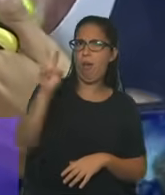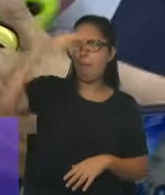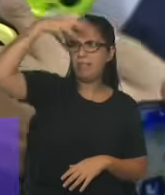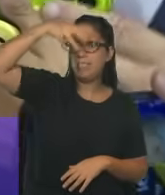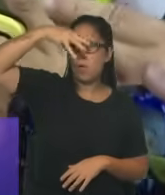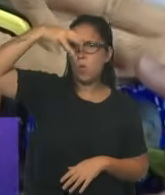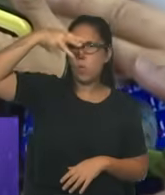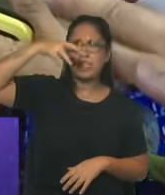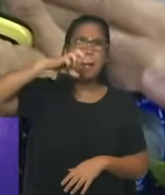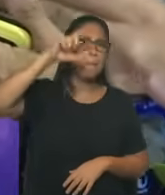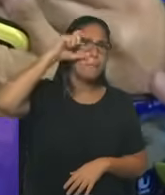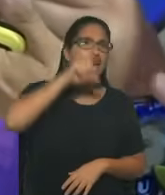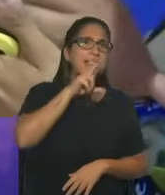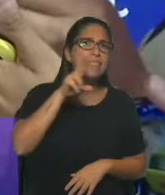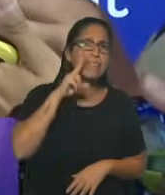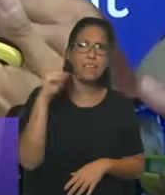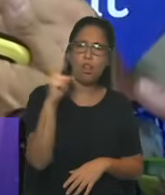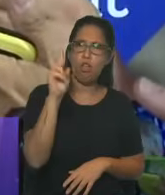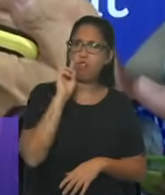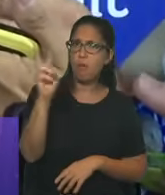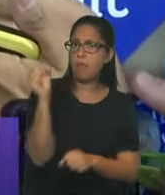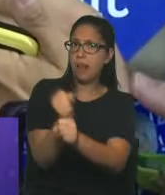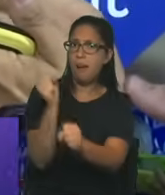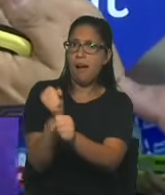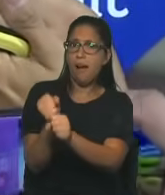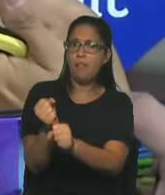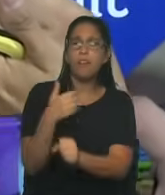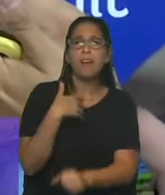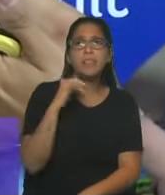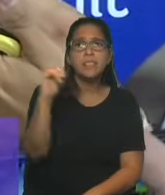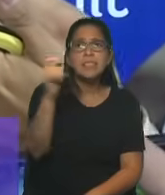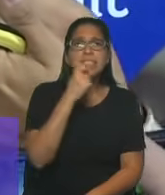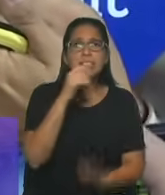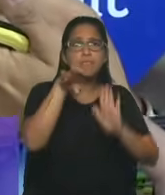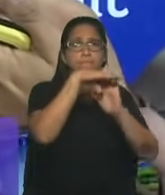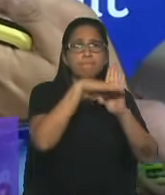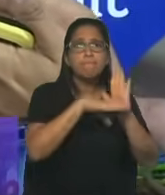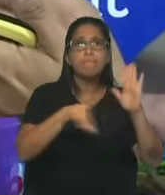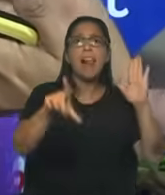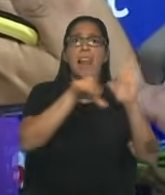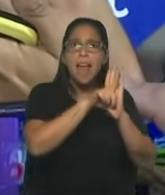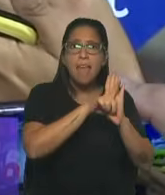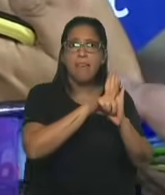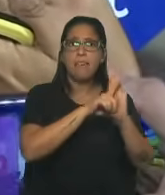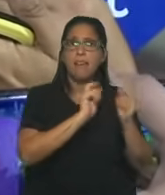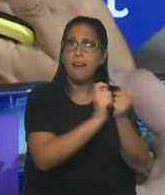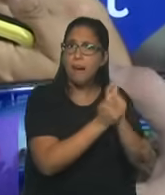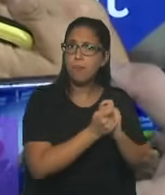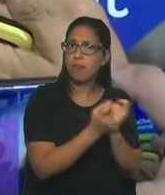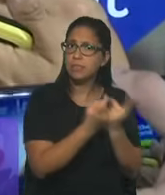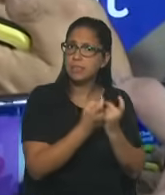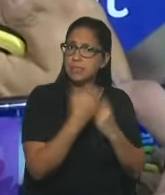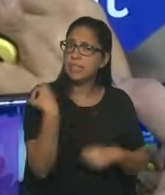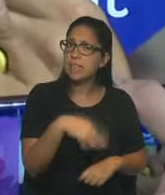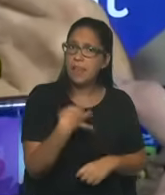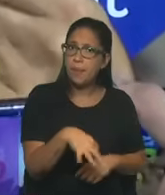Petri ahí, trabajando, y decirle que las modificaciones que sean necesarias en materia legislativa, que haya que